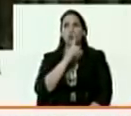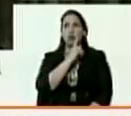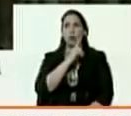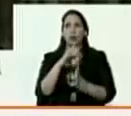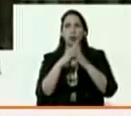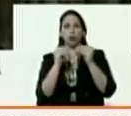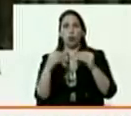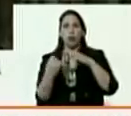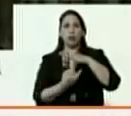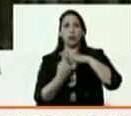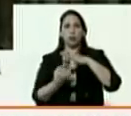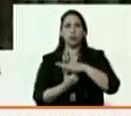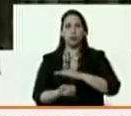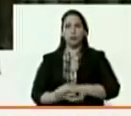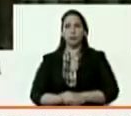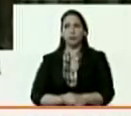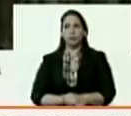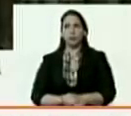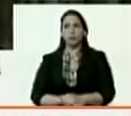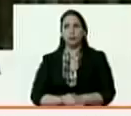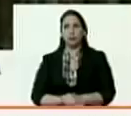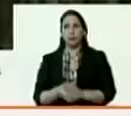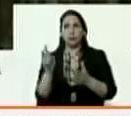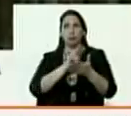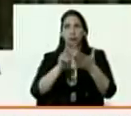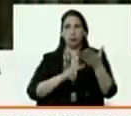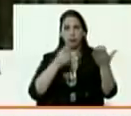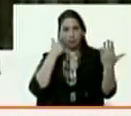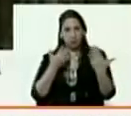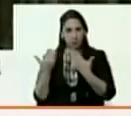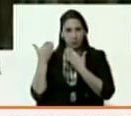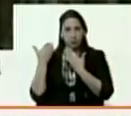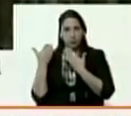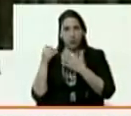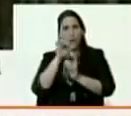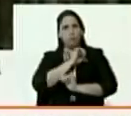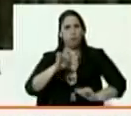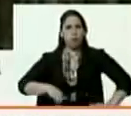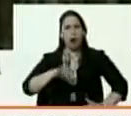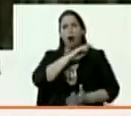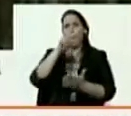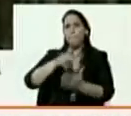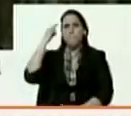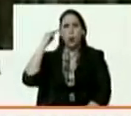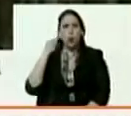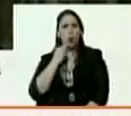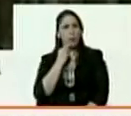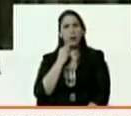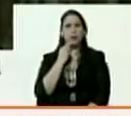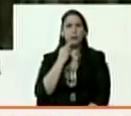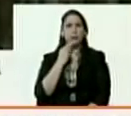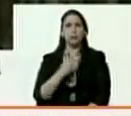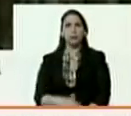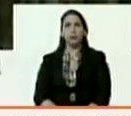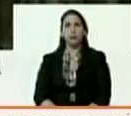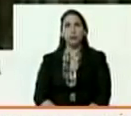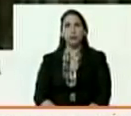la institución castrense. Voy a leer. La Fuerza Armada Nacional